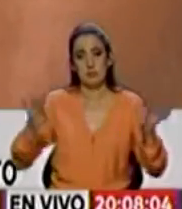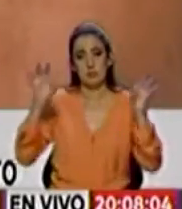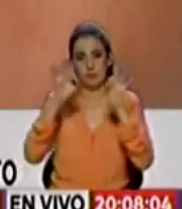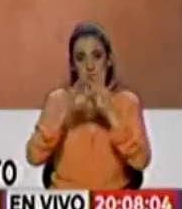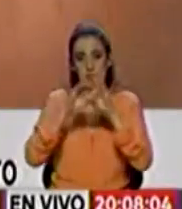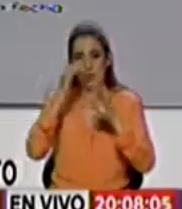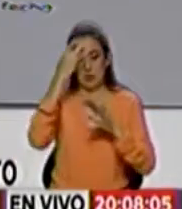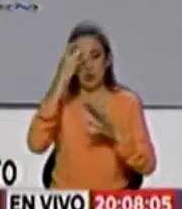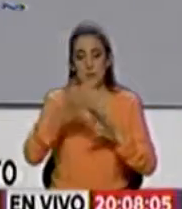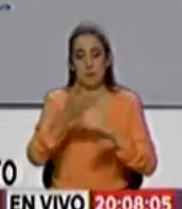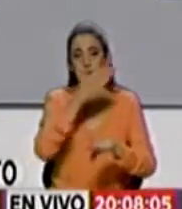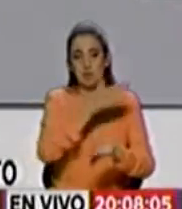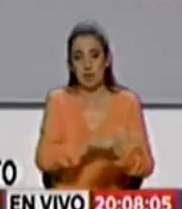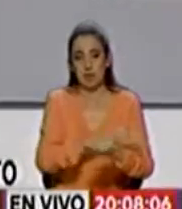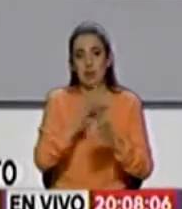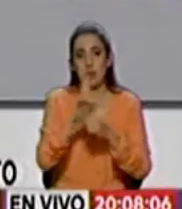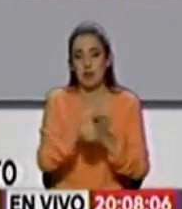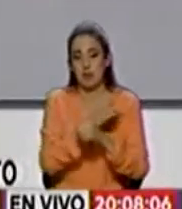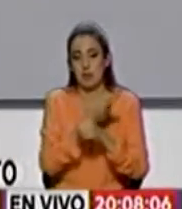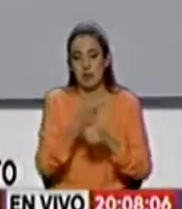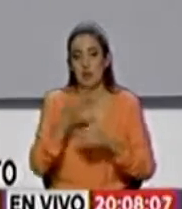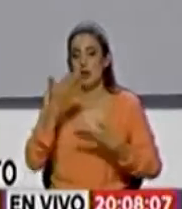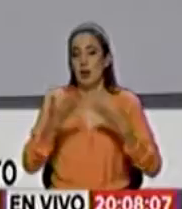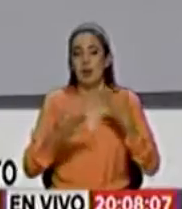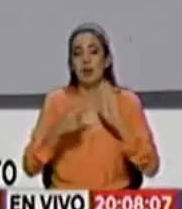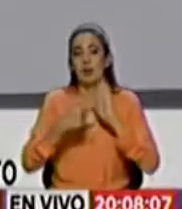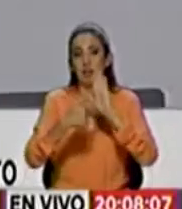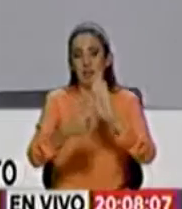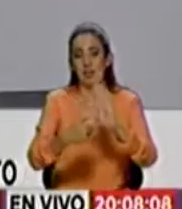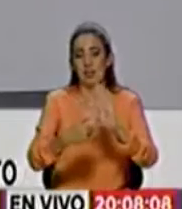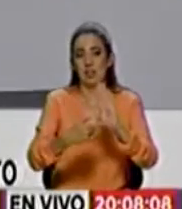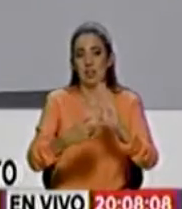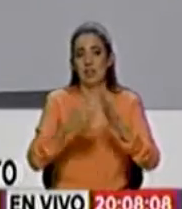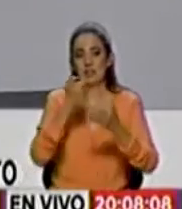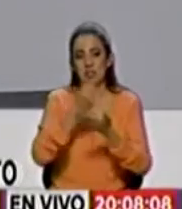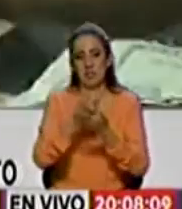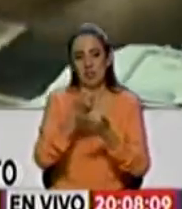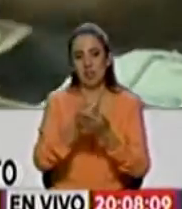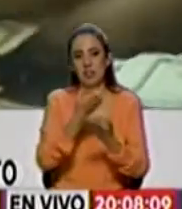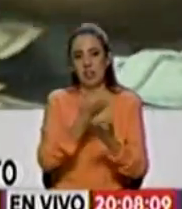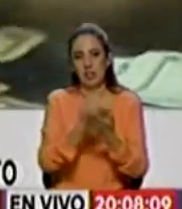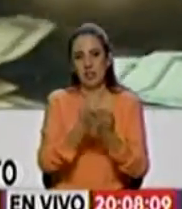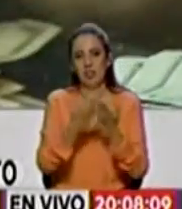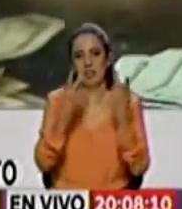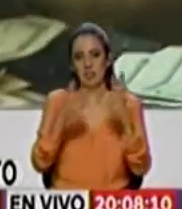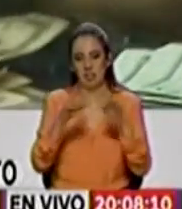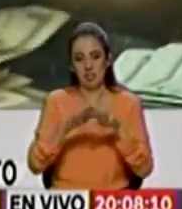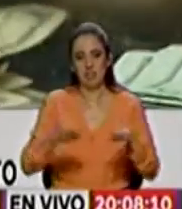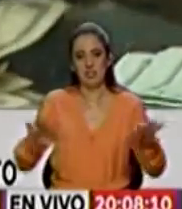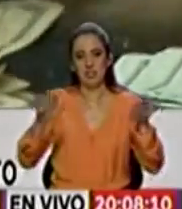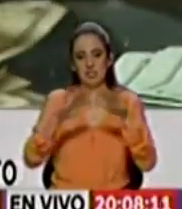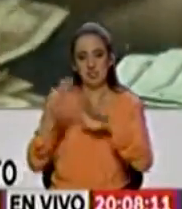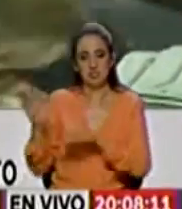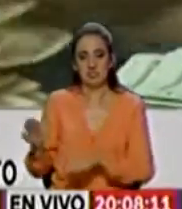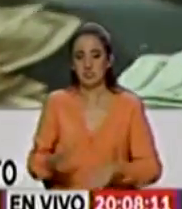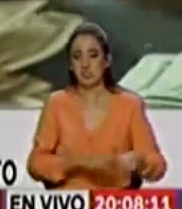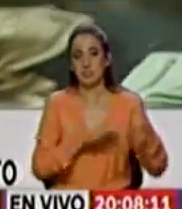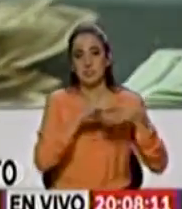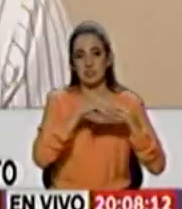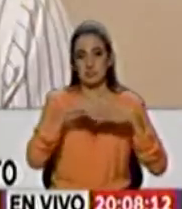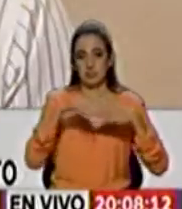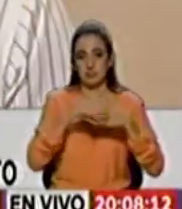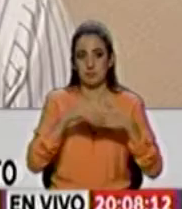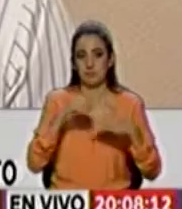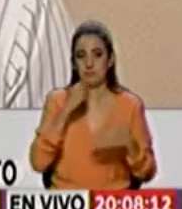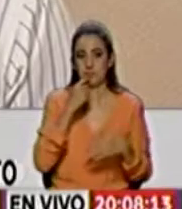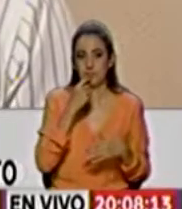ya que además de afectar a los usuarios, iba a incidir en el consumo de la economía nacional, lo cual no es beneficioso para la dolarización.